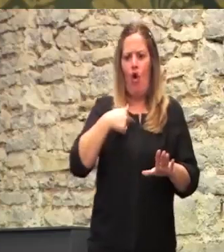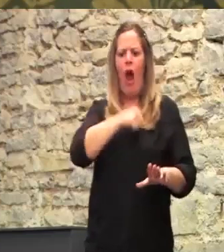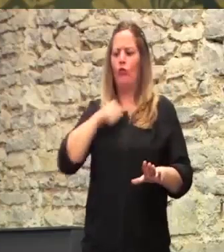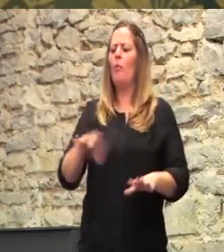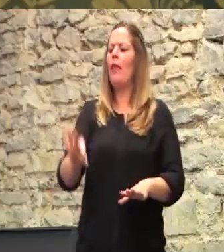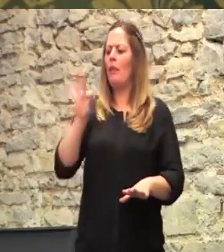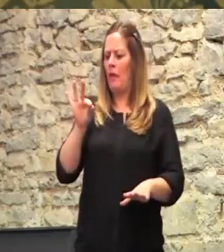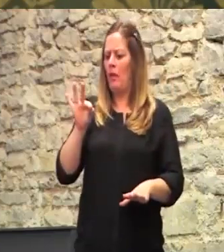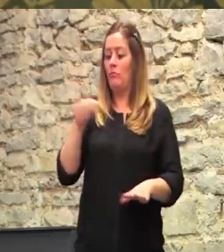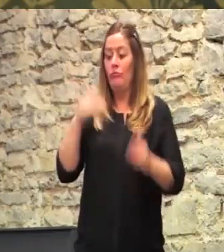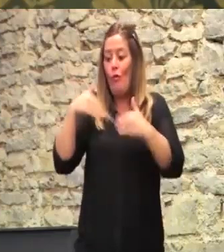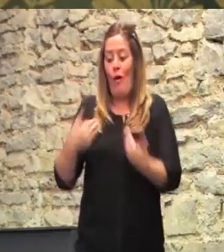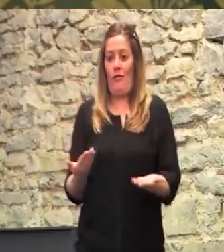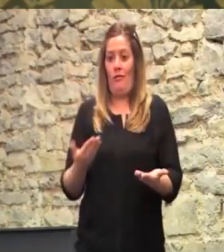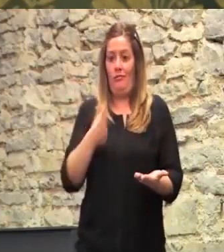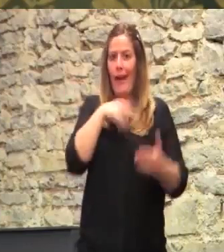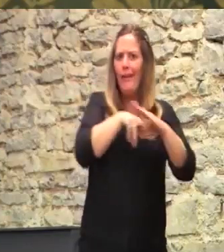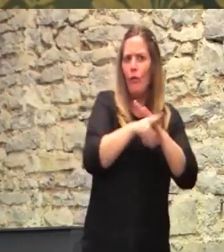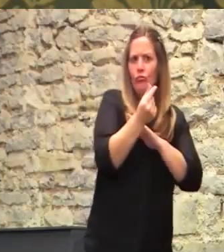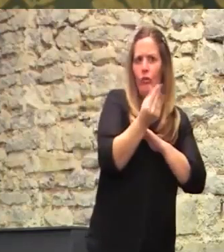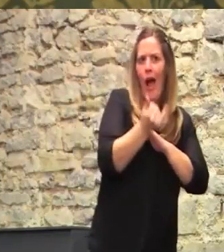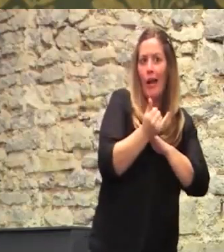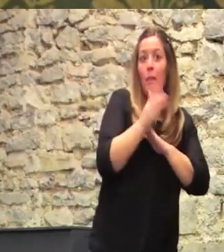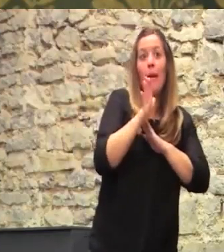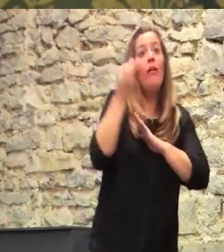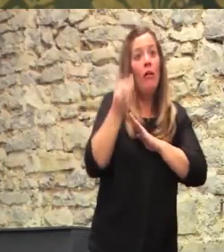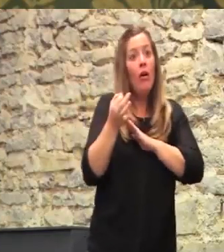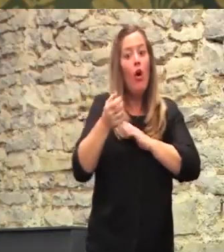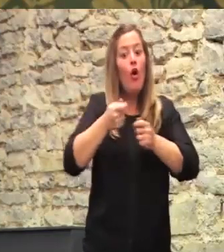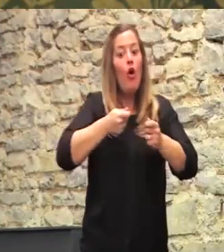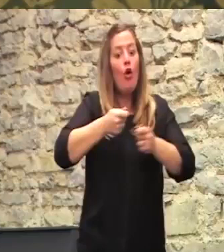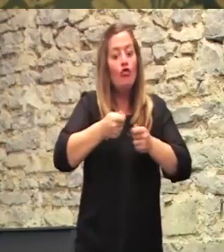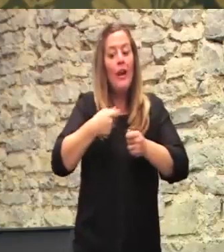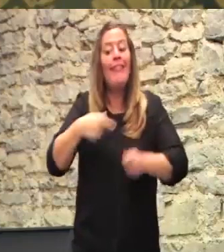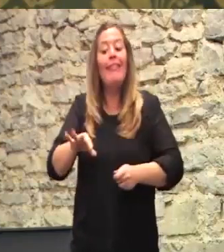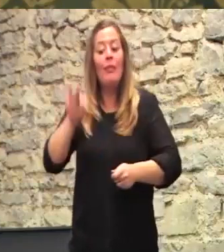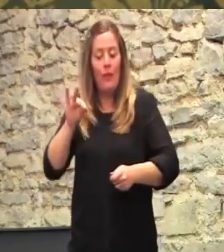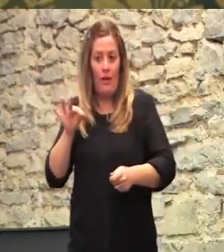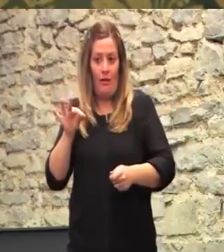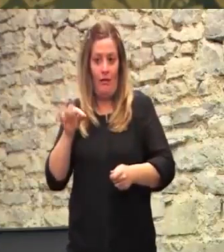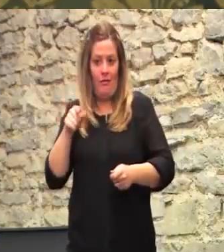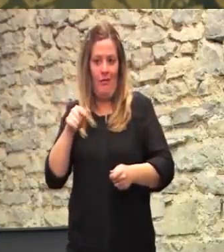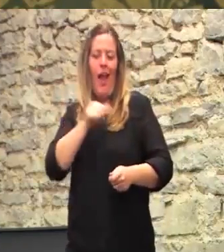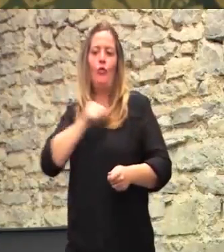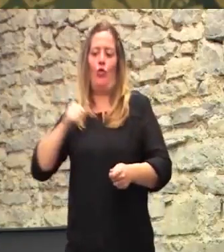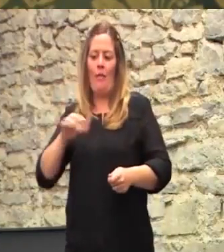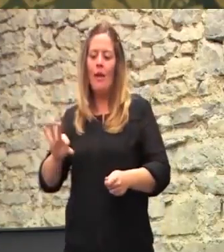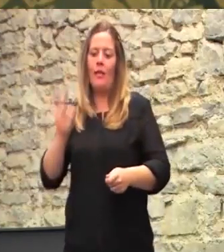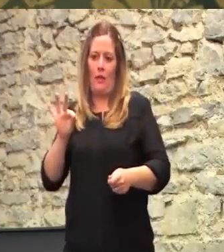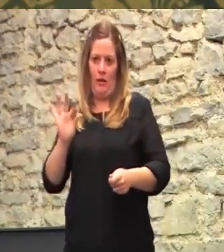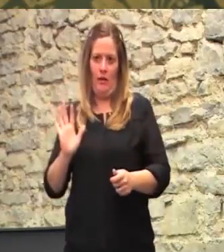que hay que tener lo que hay que controlarlo y otra es poder decidir sobre ellos y disponer sobre